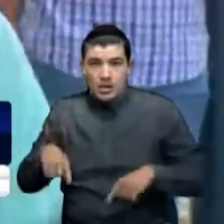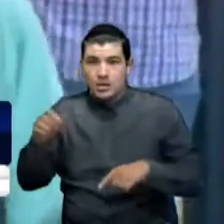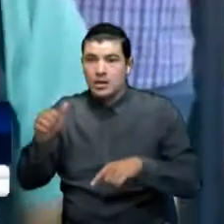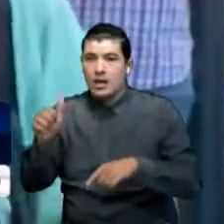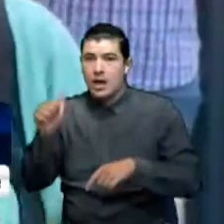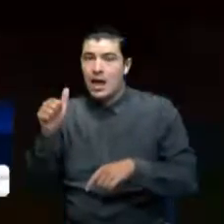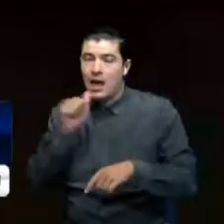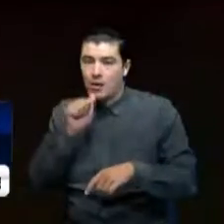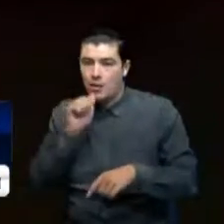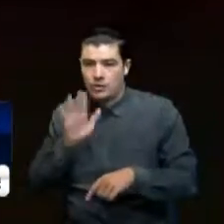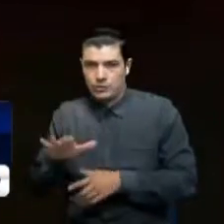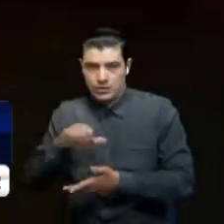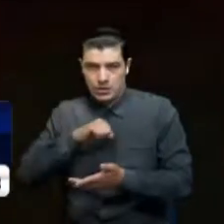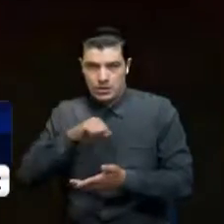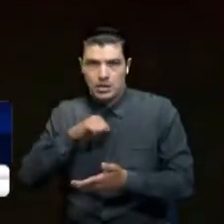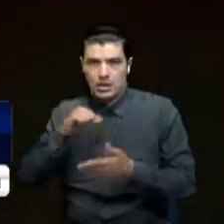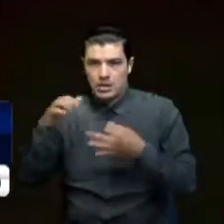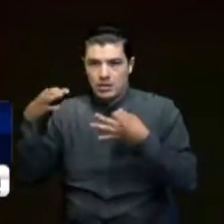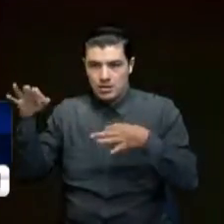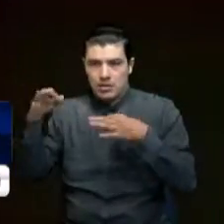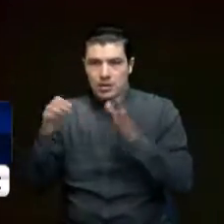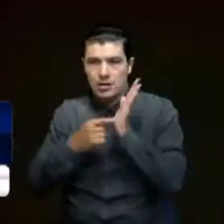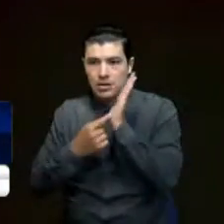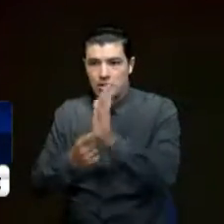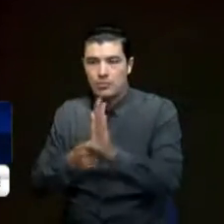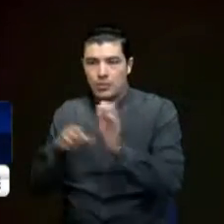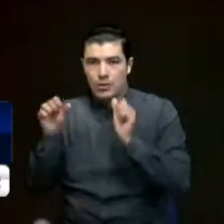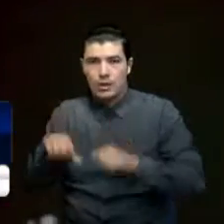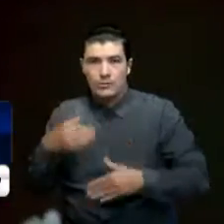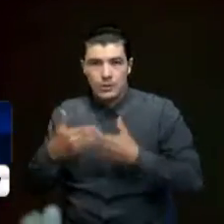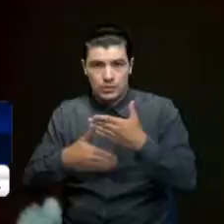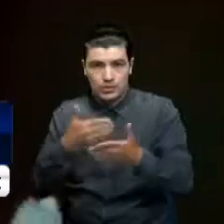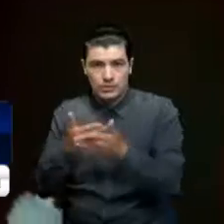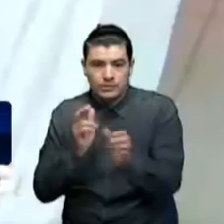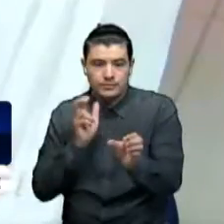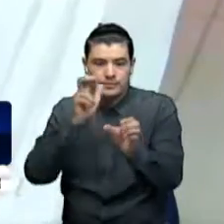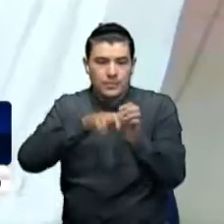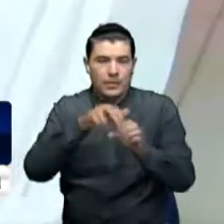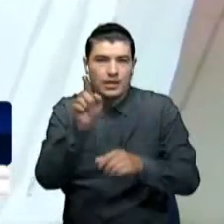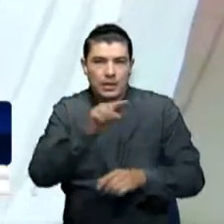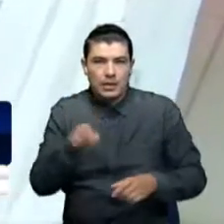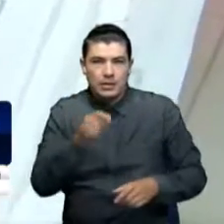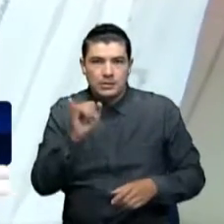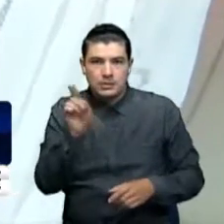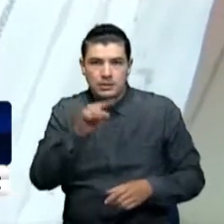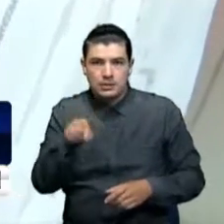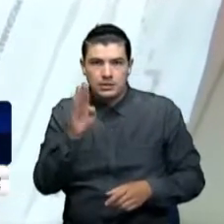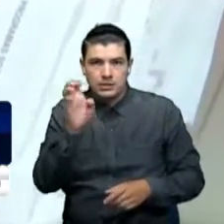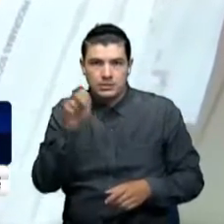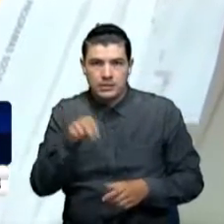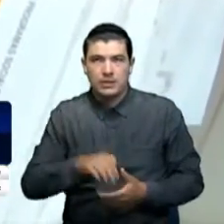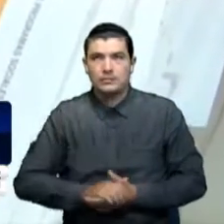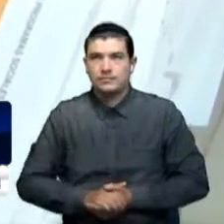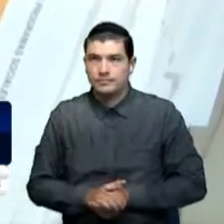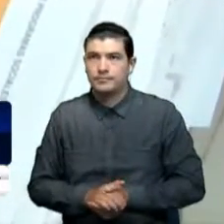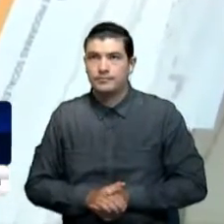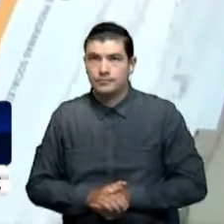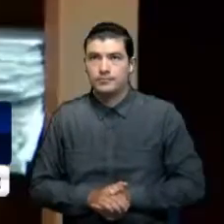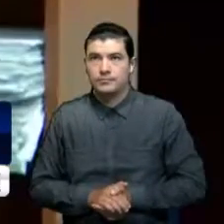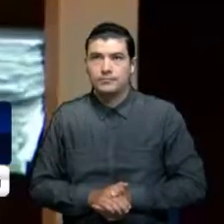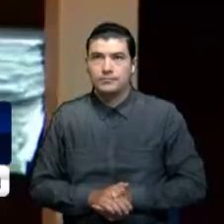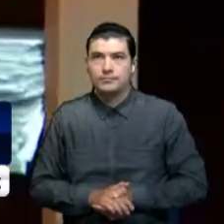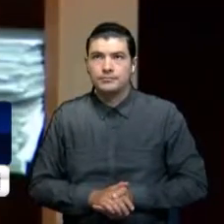rural y el urbano el proceso se realizará teniendo en cuenta los cambios en la población y por el retorno de colombianos del país venezolano